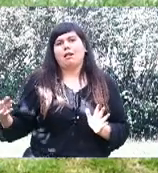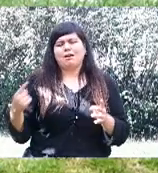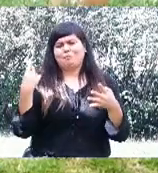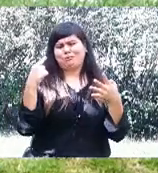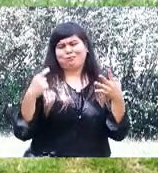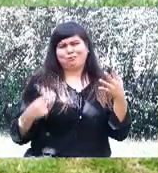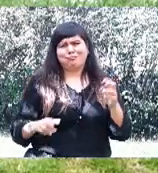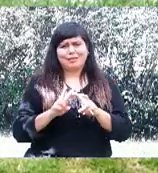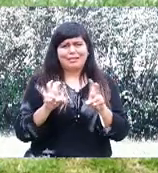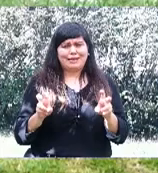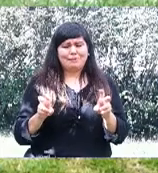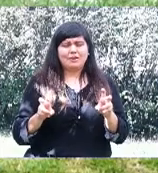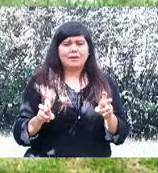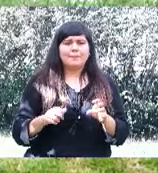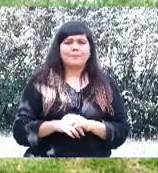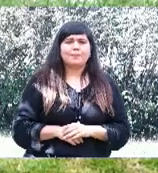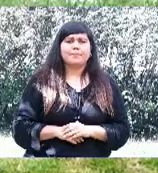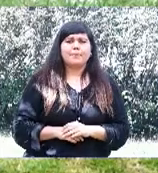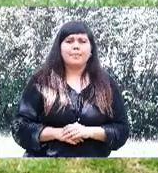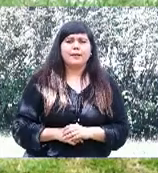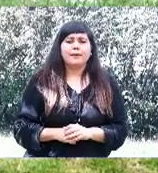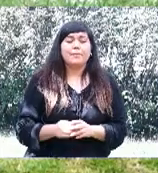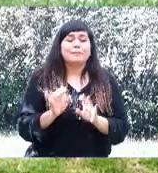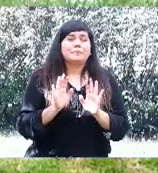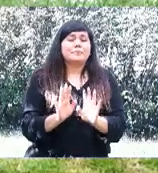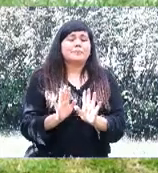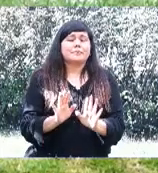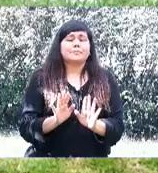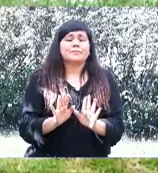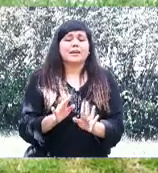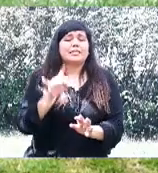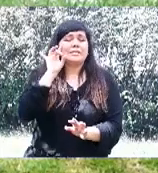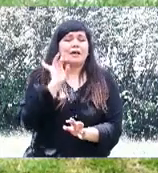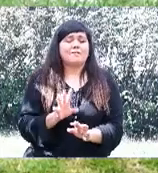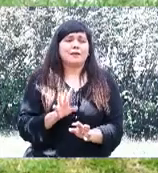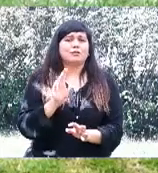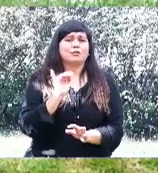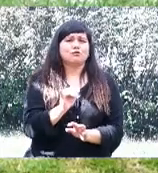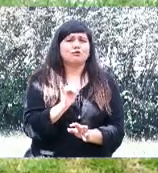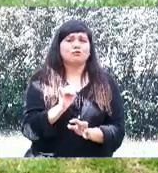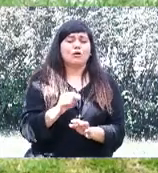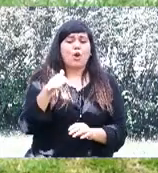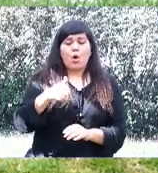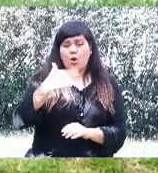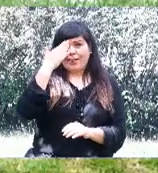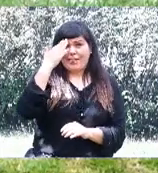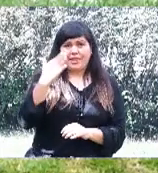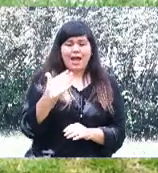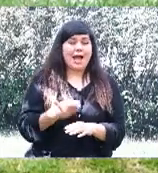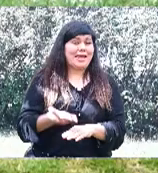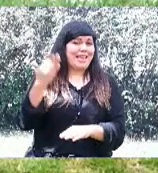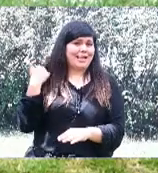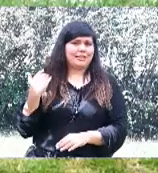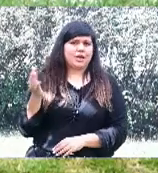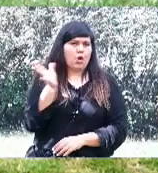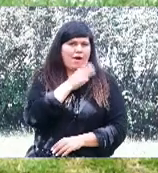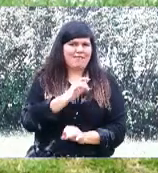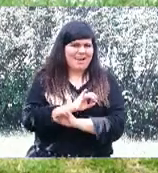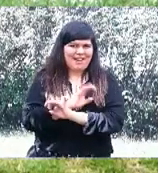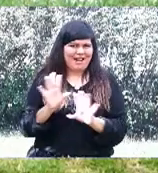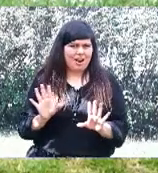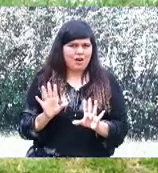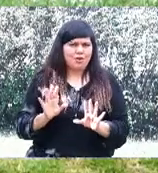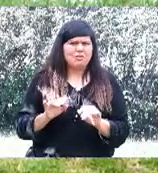lados distintos ya e Pero lo que sí sabemos por lo menos el día de hoy y que no sabíamos con Claridad